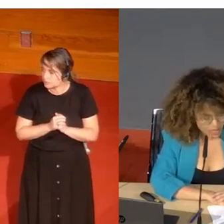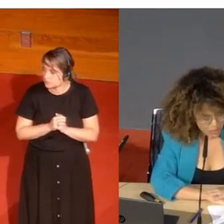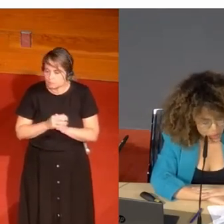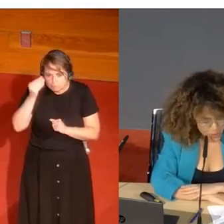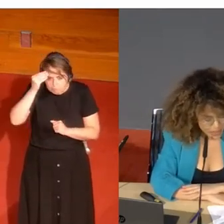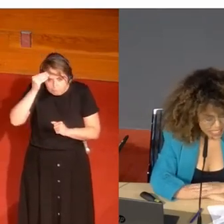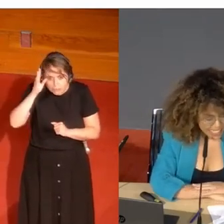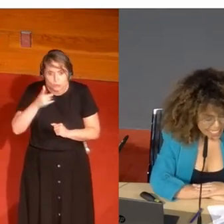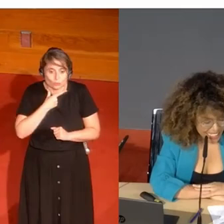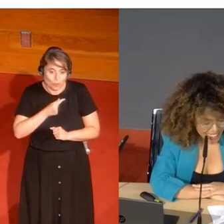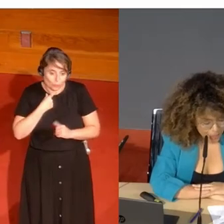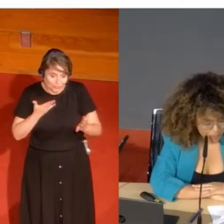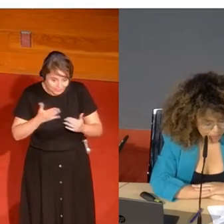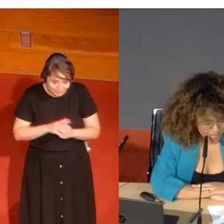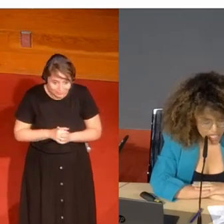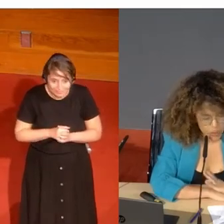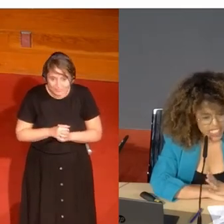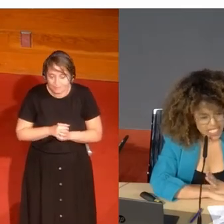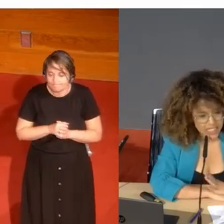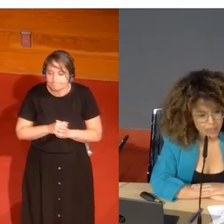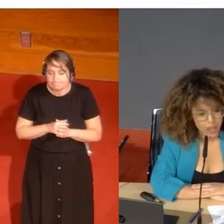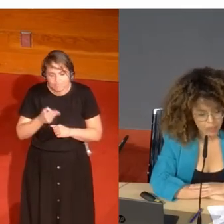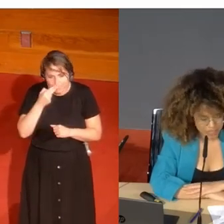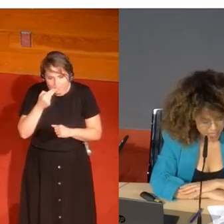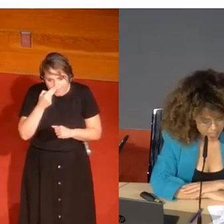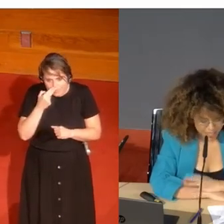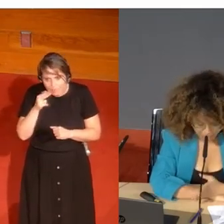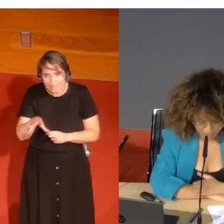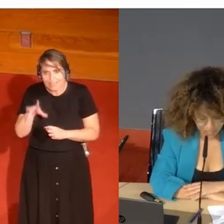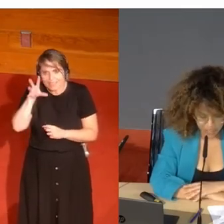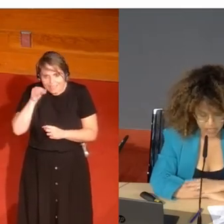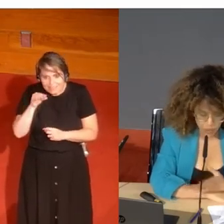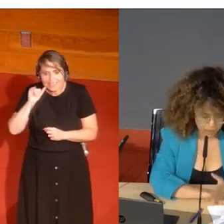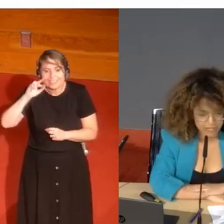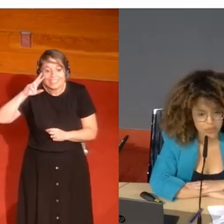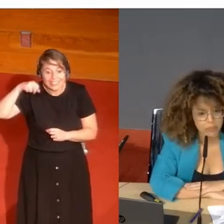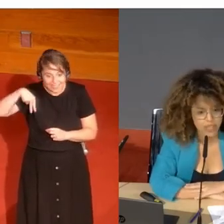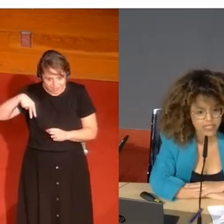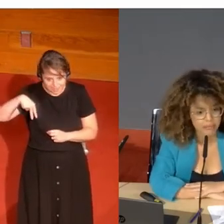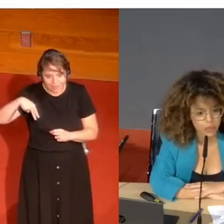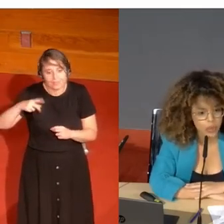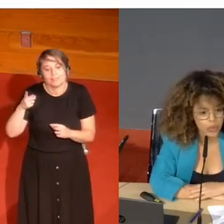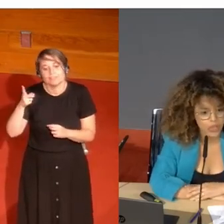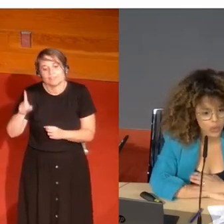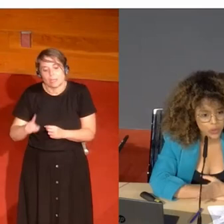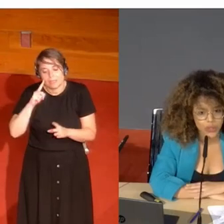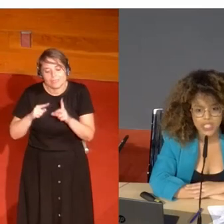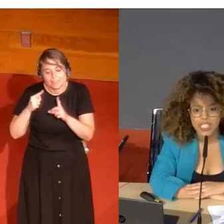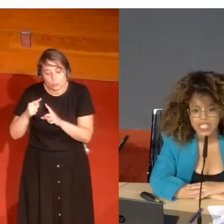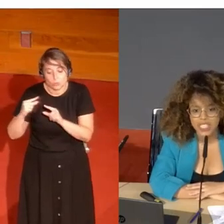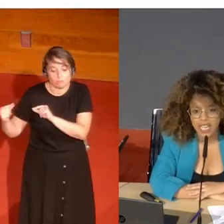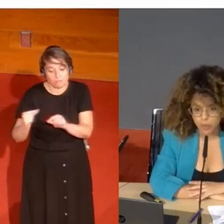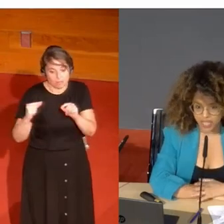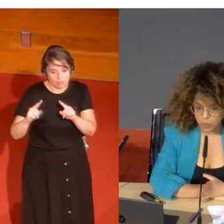creo que os va a gustar mucho y y es muy interesante para comprender Irán Y seguramente vamos a poder también luego con el